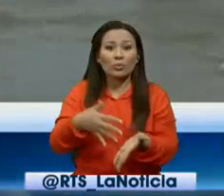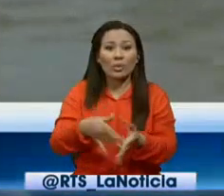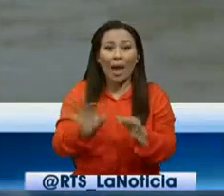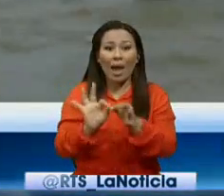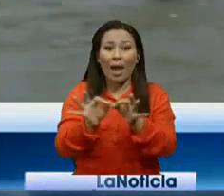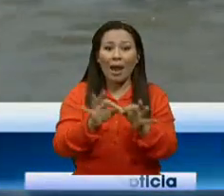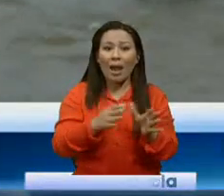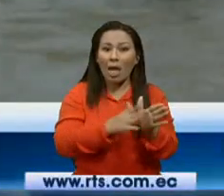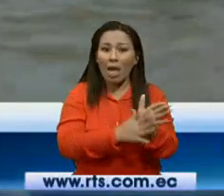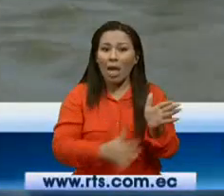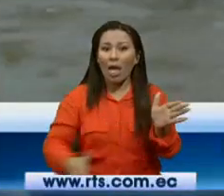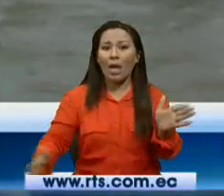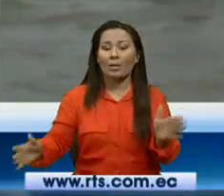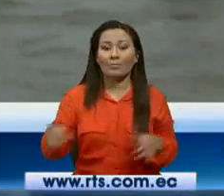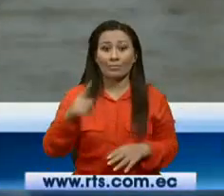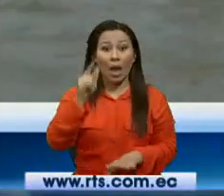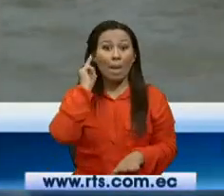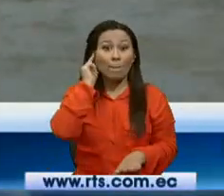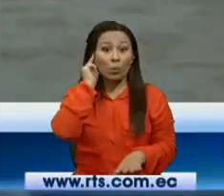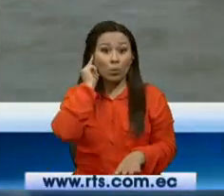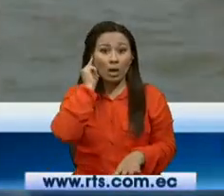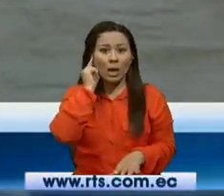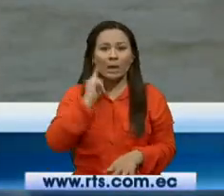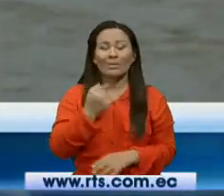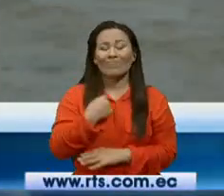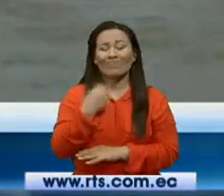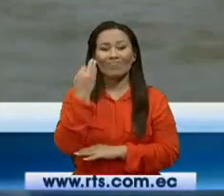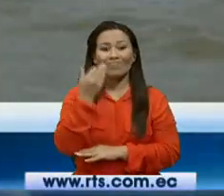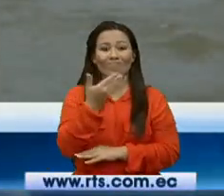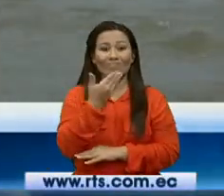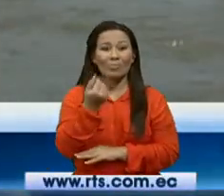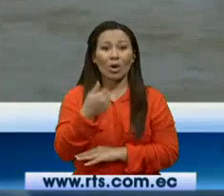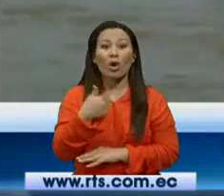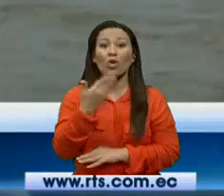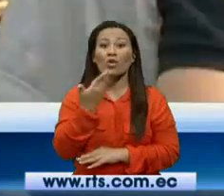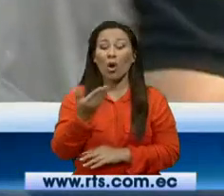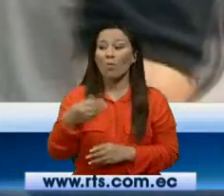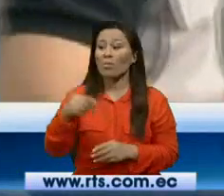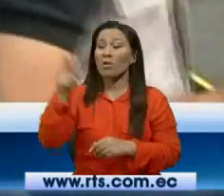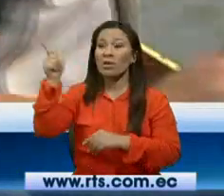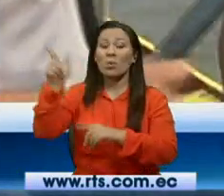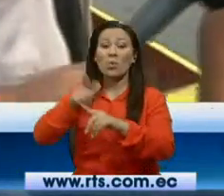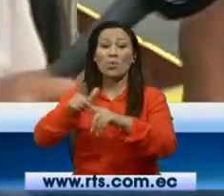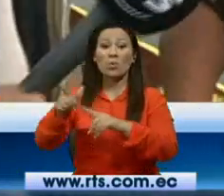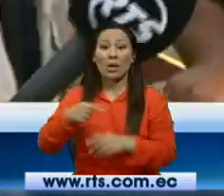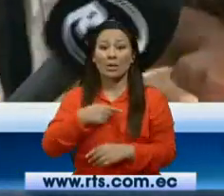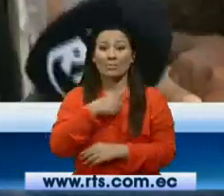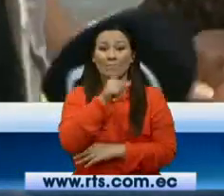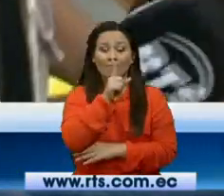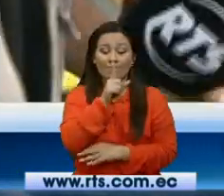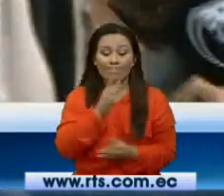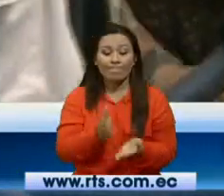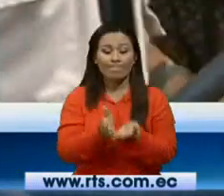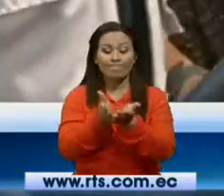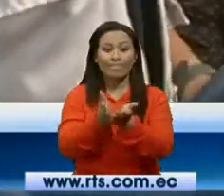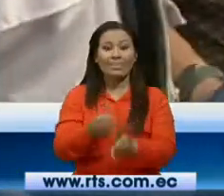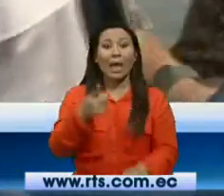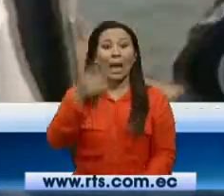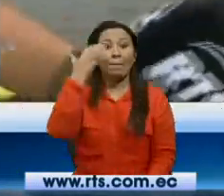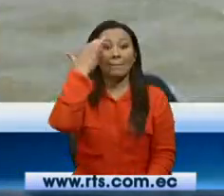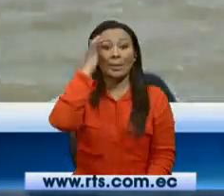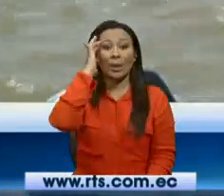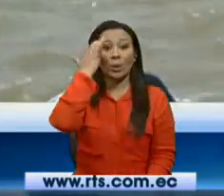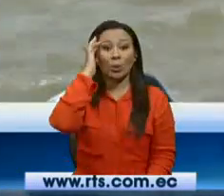acceso. Dargelia debe buscar la forma cada vez que tiene que salir a la cabecera cantonal. Pero hay algo que le preocupa